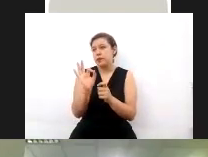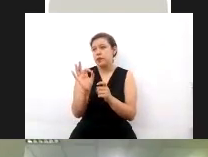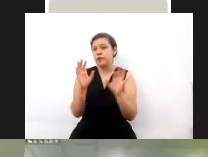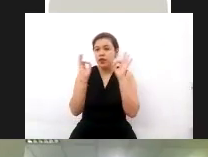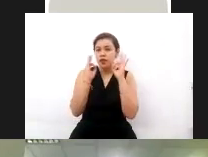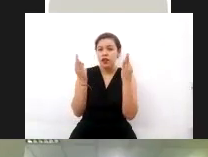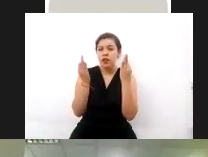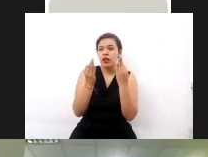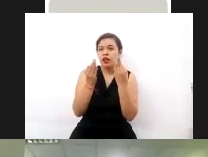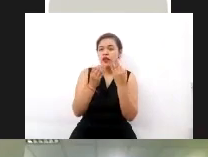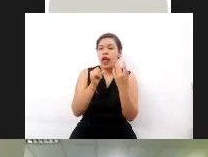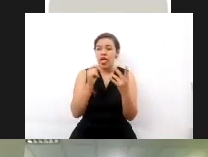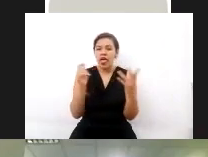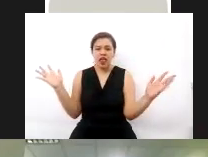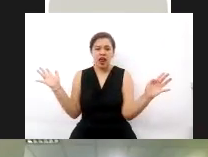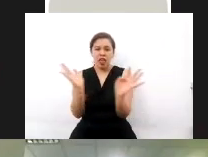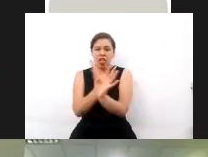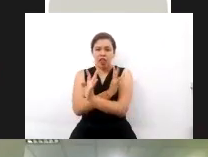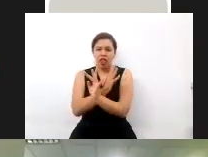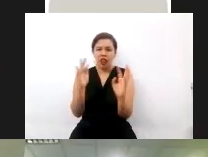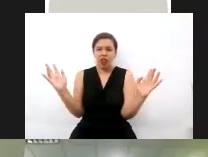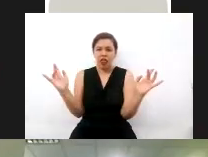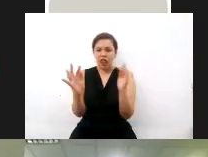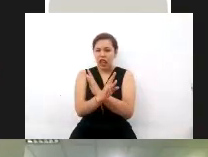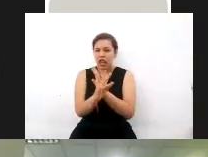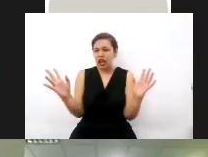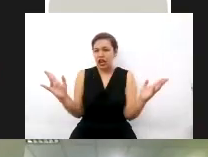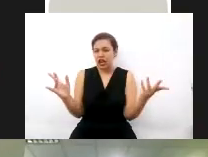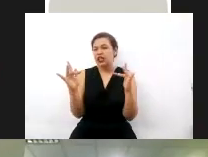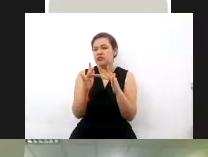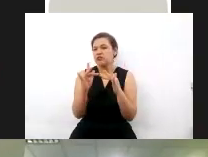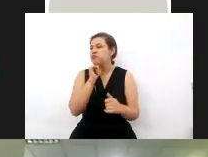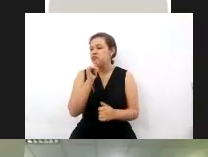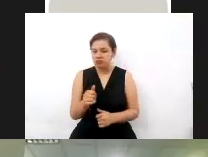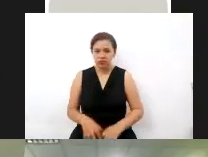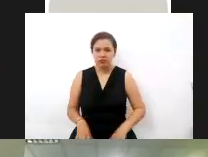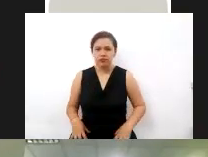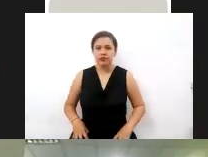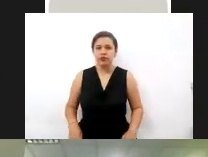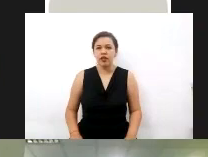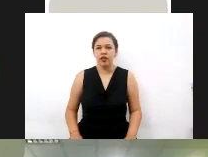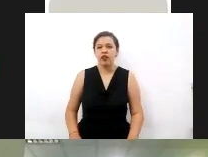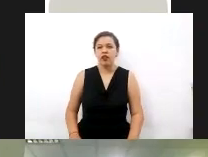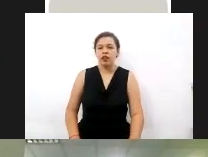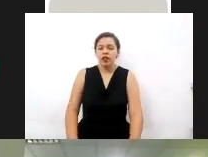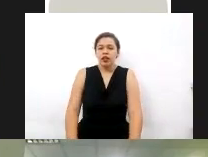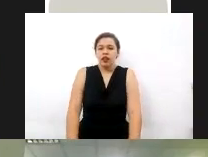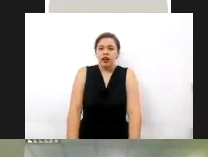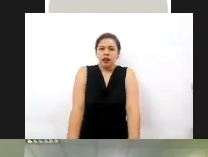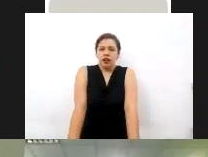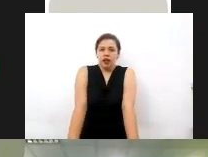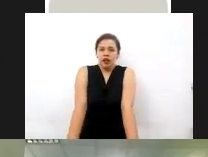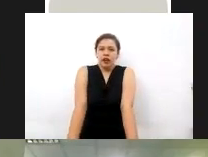que no crucen entre las personas o tengan contacto entre sí. Bueno, hay que